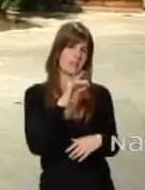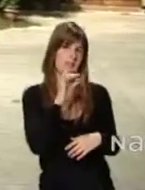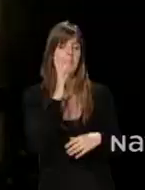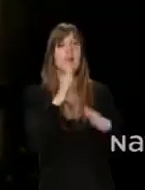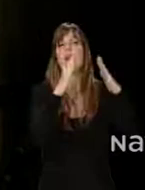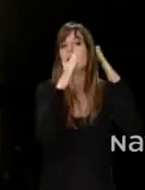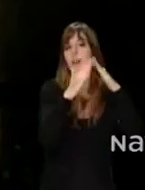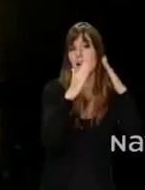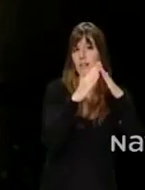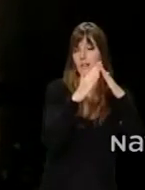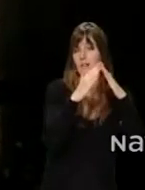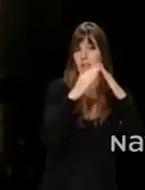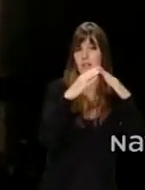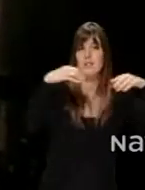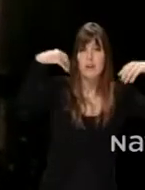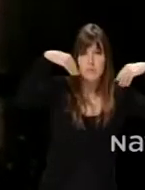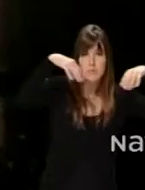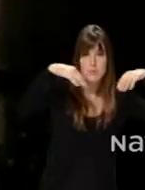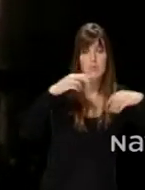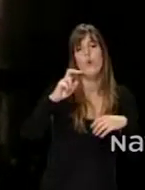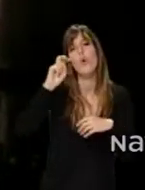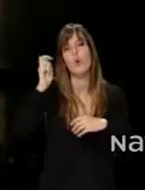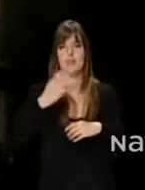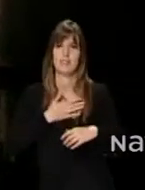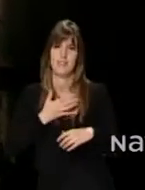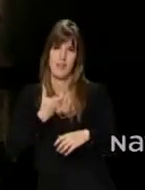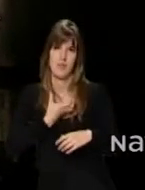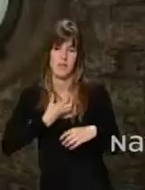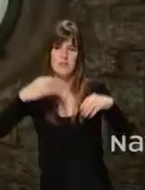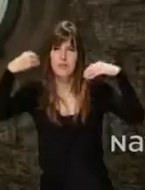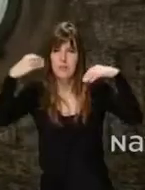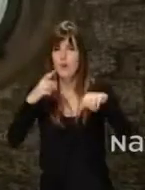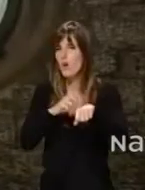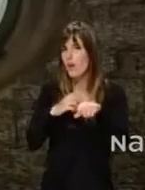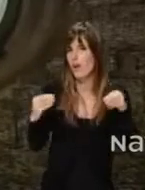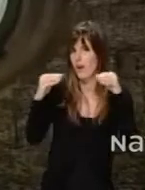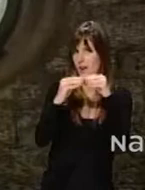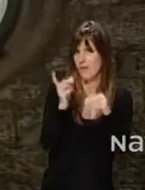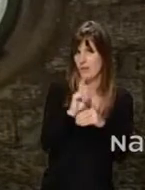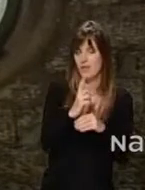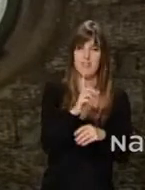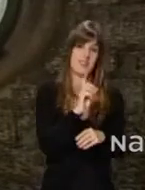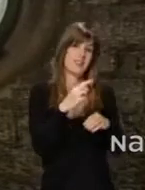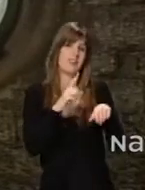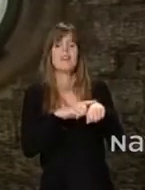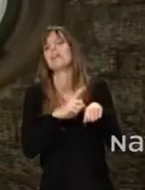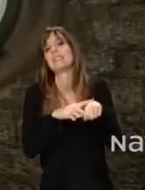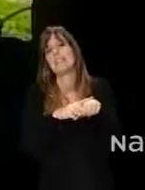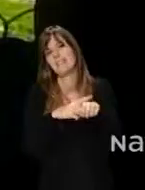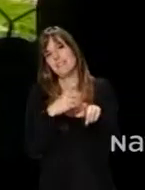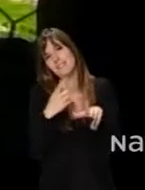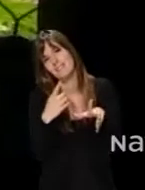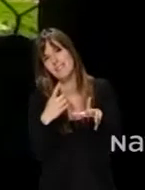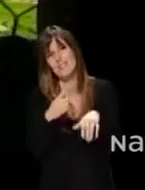otras que son municipales que están también sobre el tejado de la iglesia. Ah, y no suenan a la misma hora para no solaparse, bueno, ¿no? Bueno, pues deberían ir